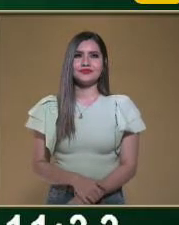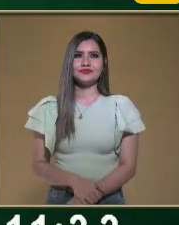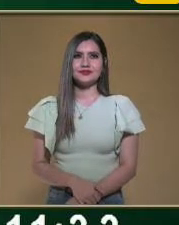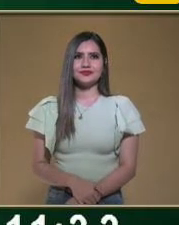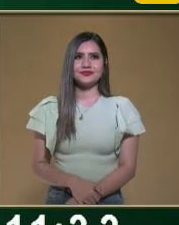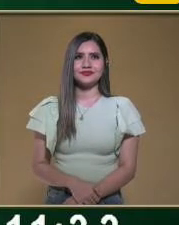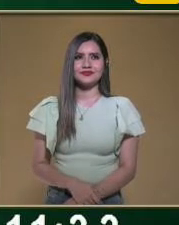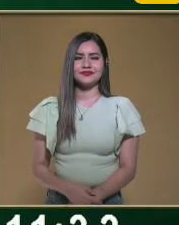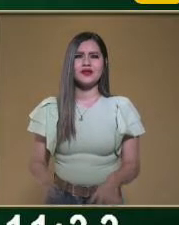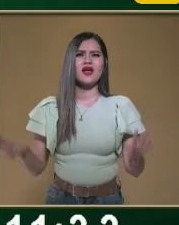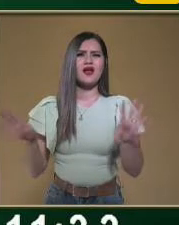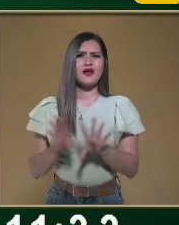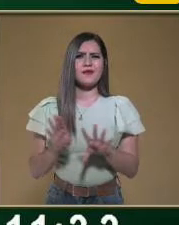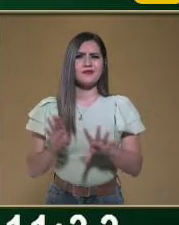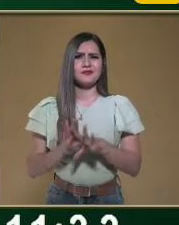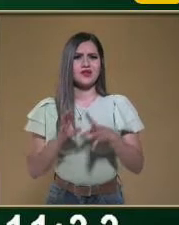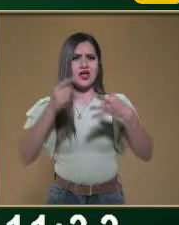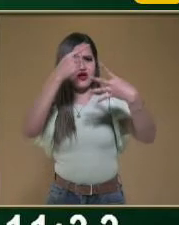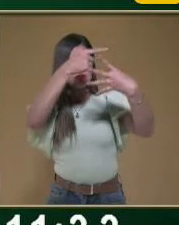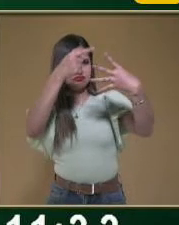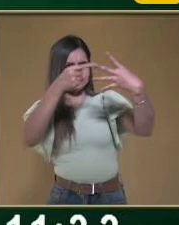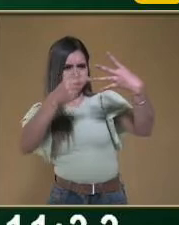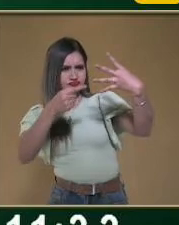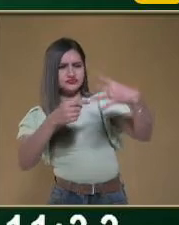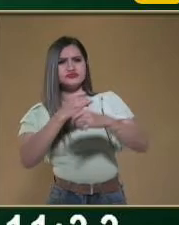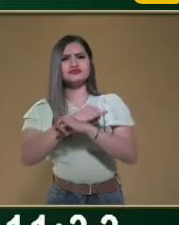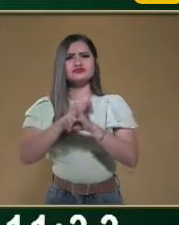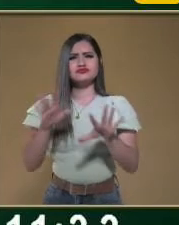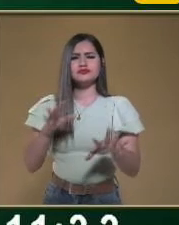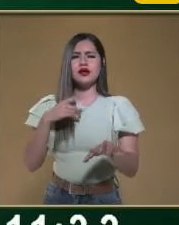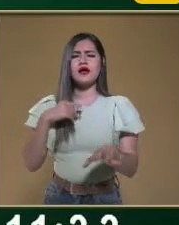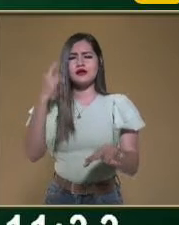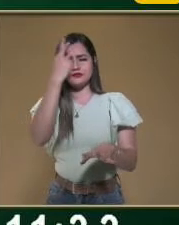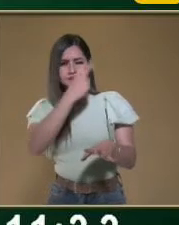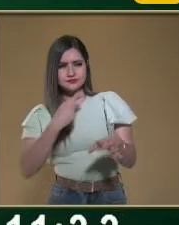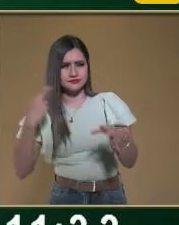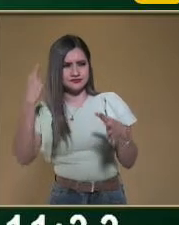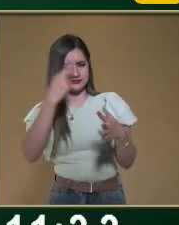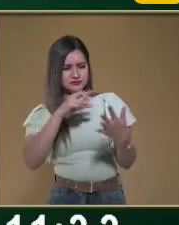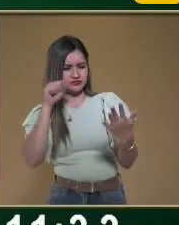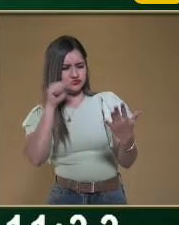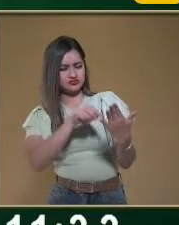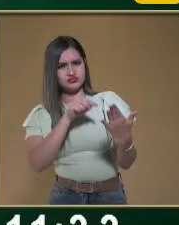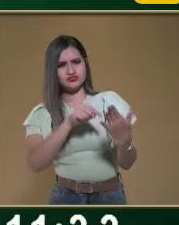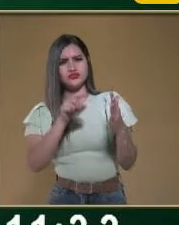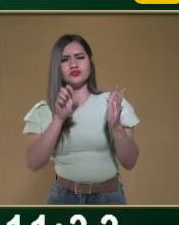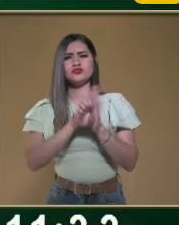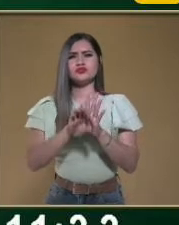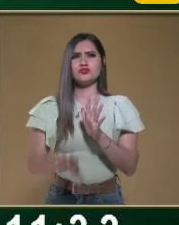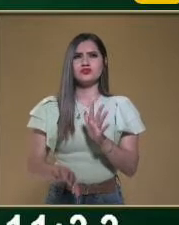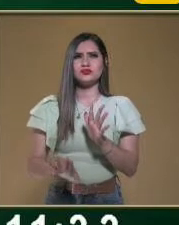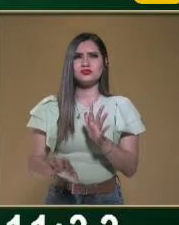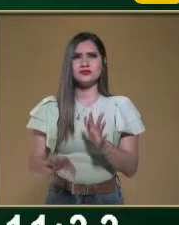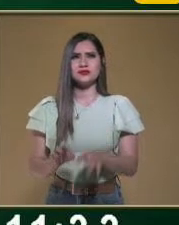la información? Bueno, pues yo veo, primero puedo observar, maestra Ana, que son textos